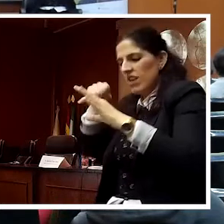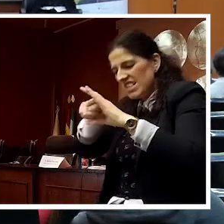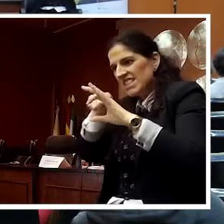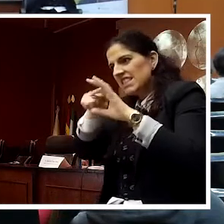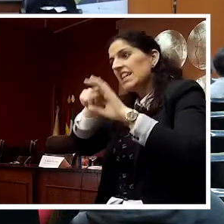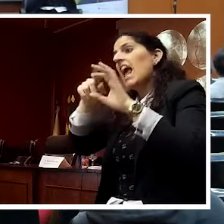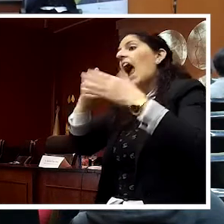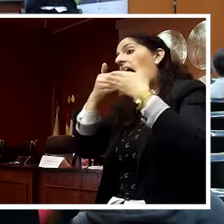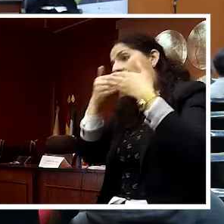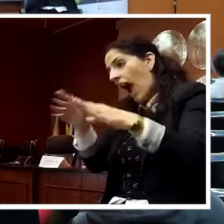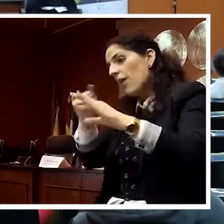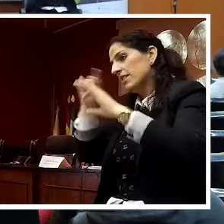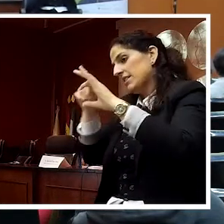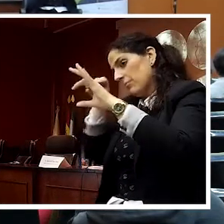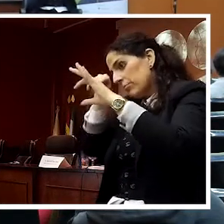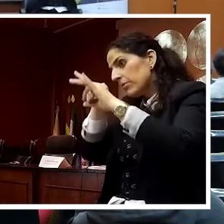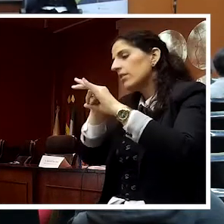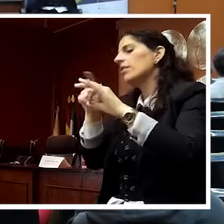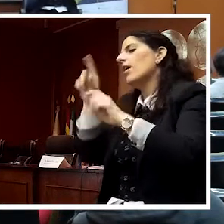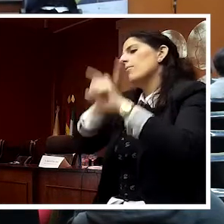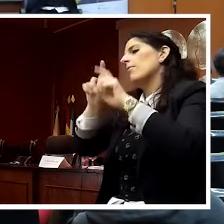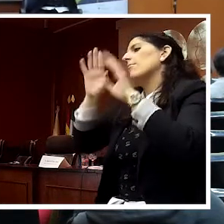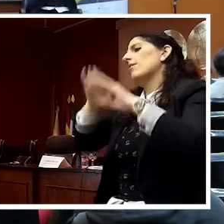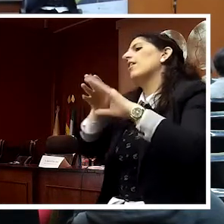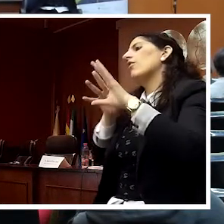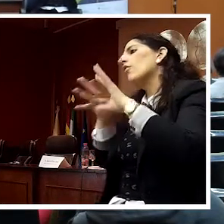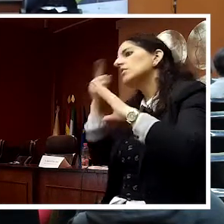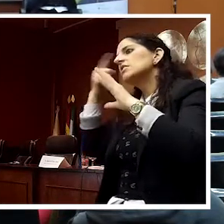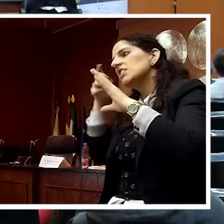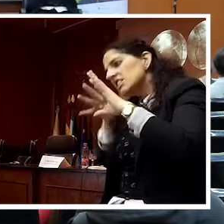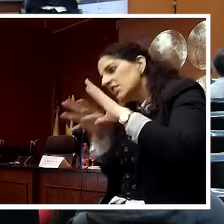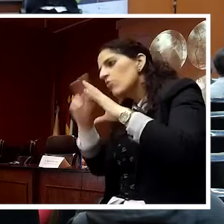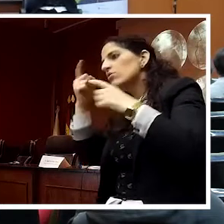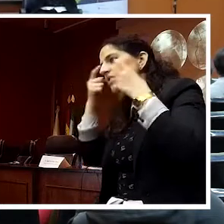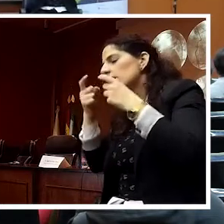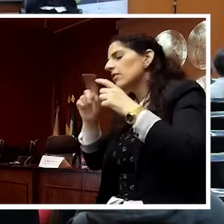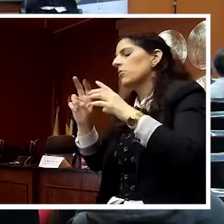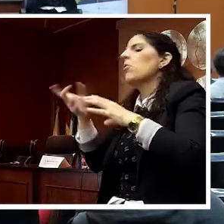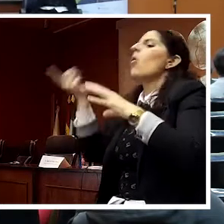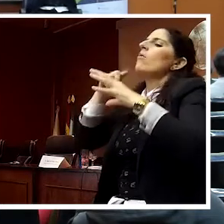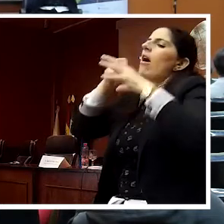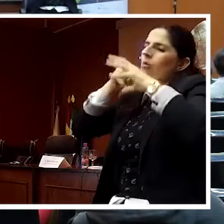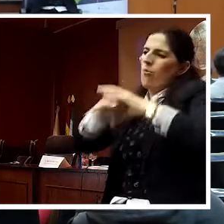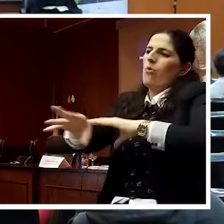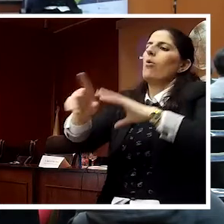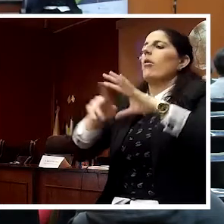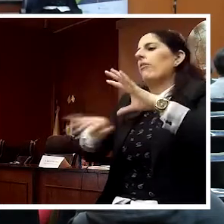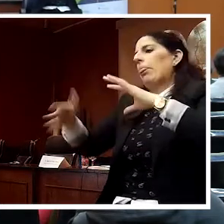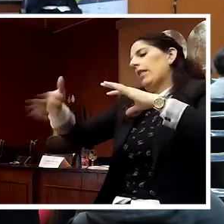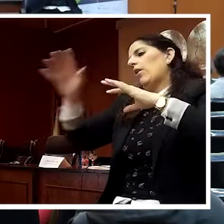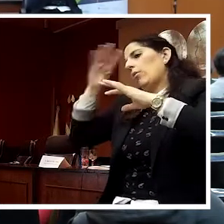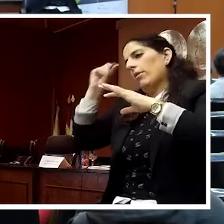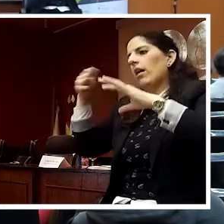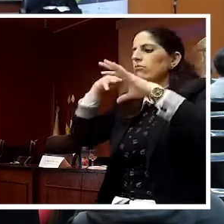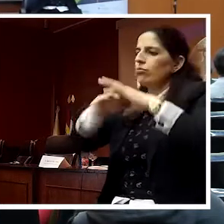tronco de la coronaria izquierda y ya no es precisa la circulación colateral, restablece el flujo de una manera